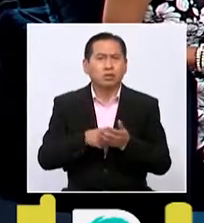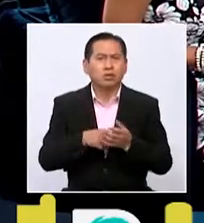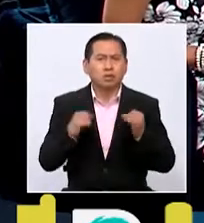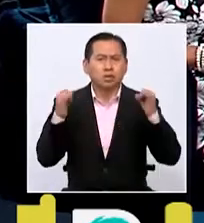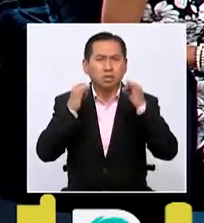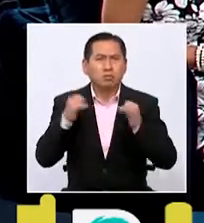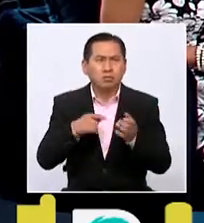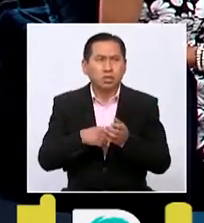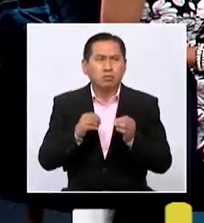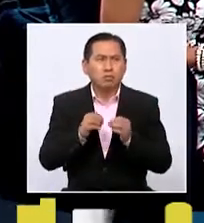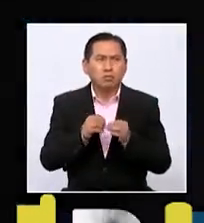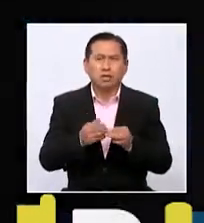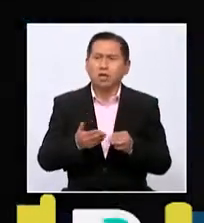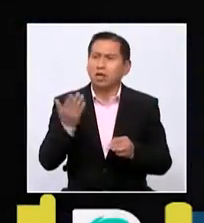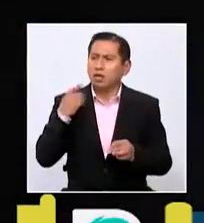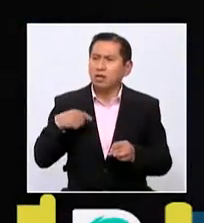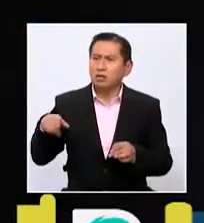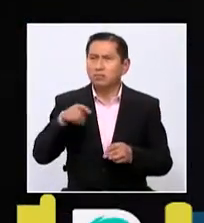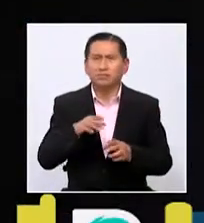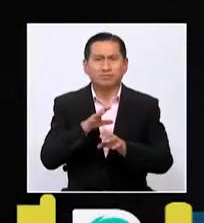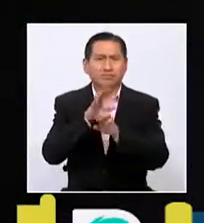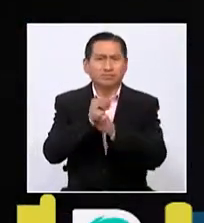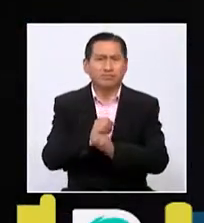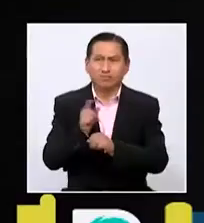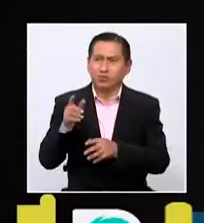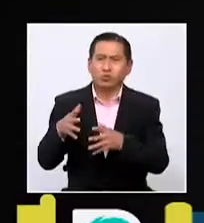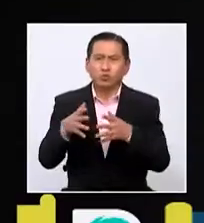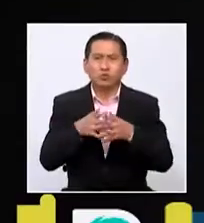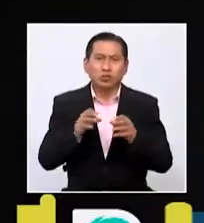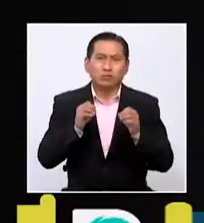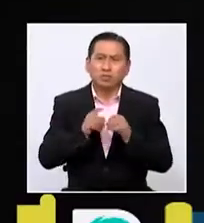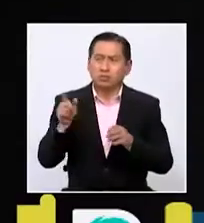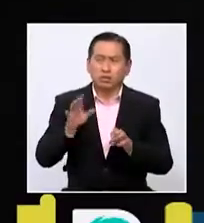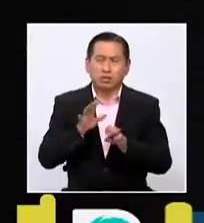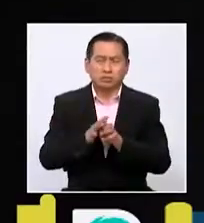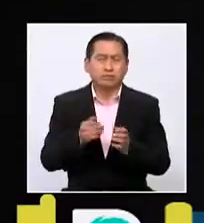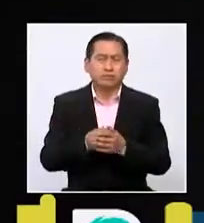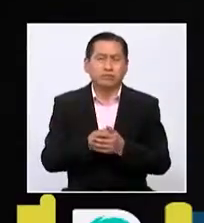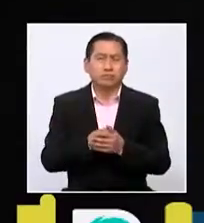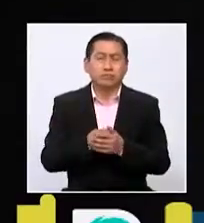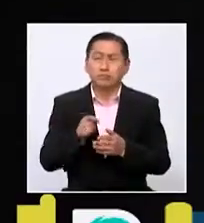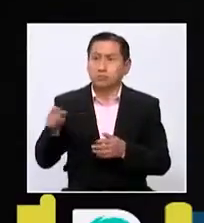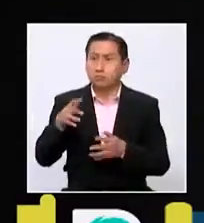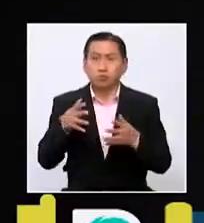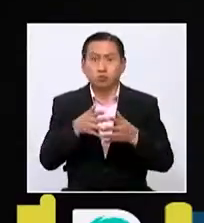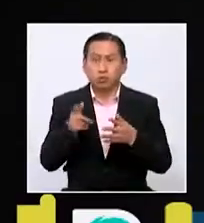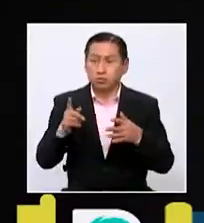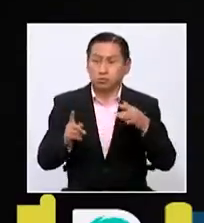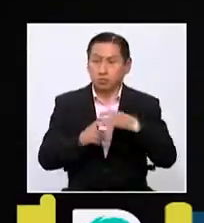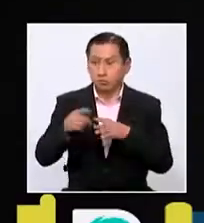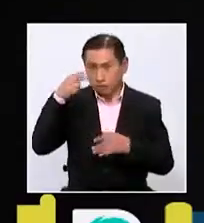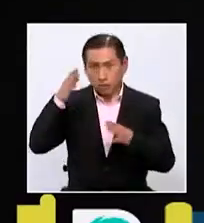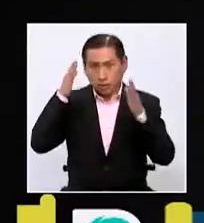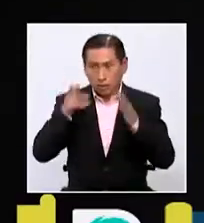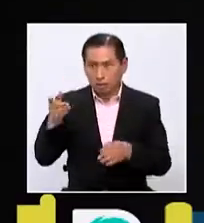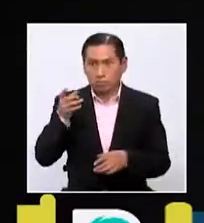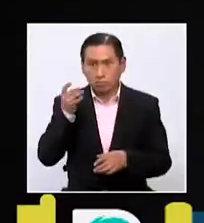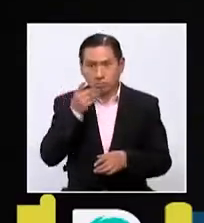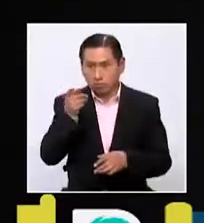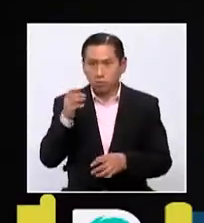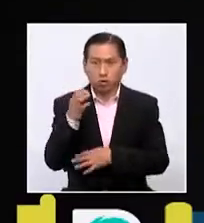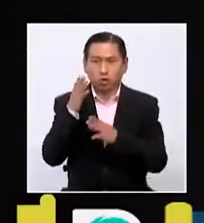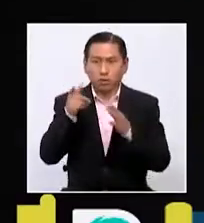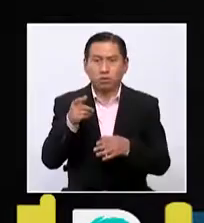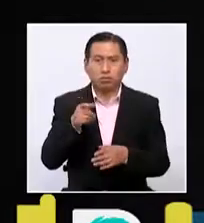imagen de la que a veces está acostumbrado el público norteamericano, por ponerte un ejemplo, donde aparece el mexicano, es el narcotráfico, el